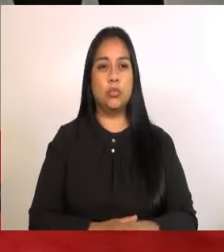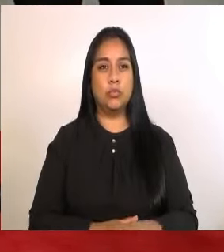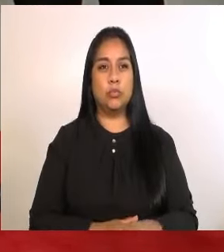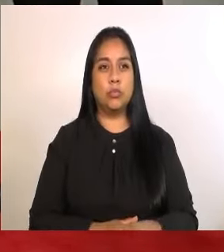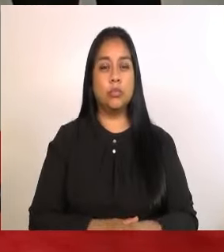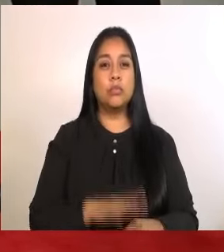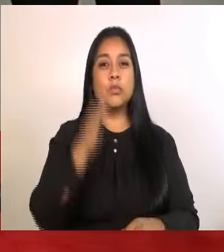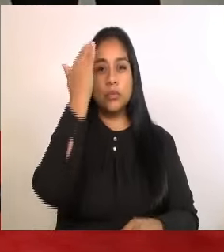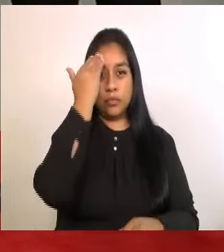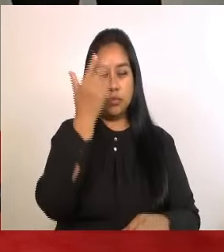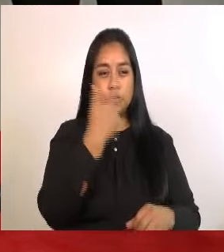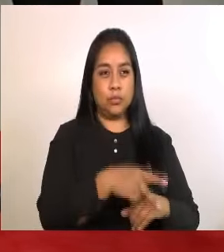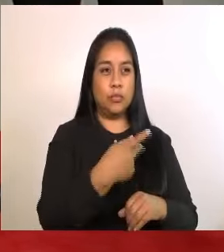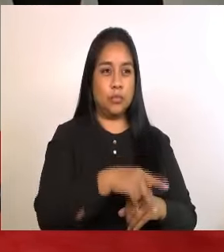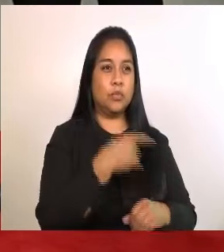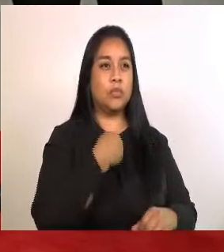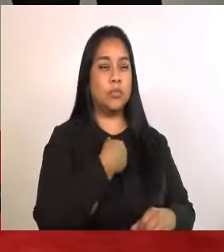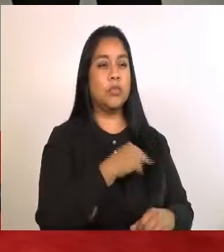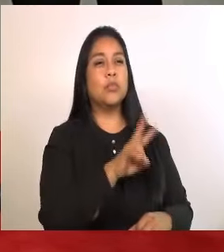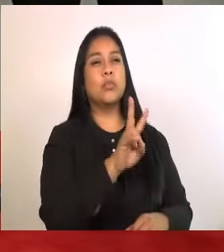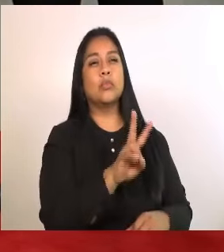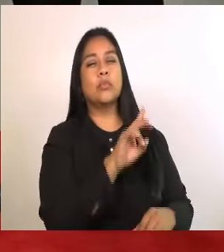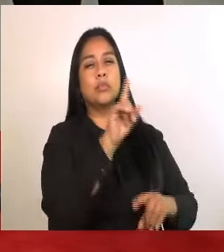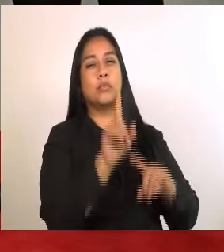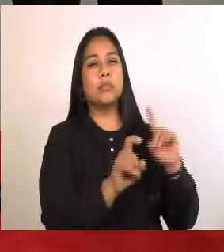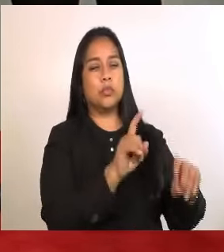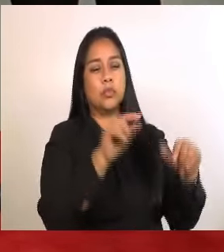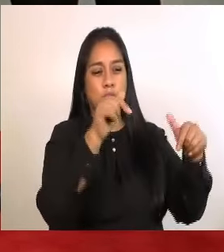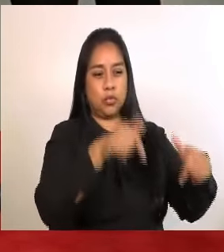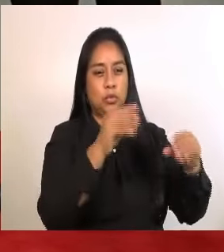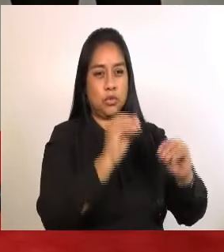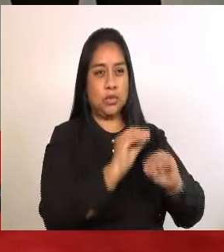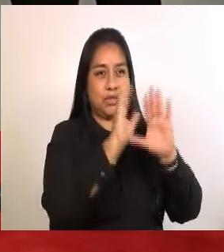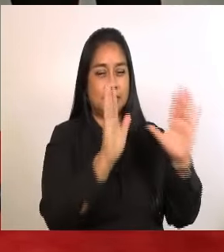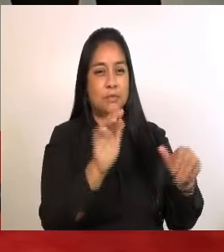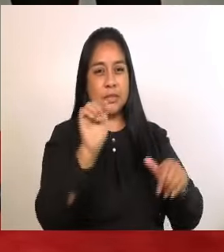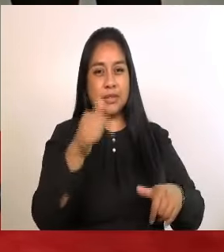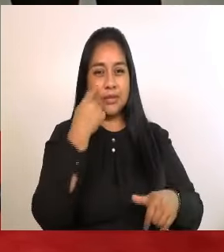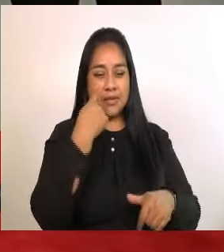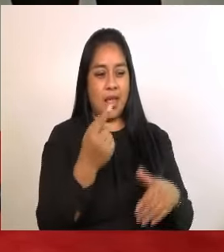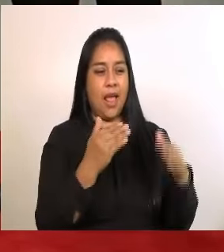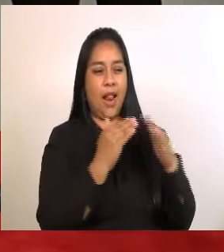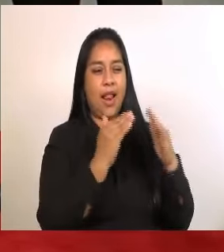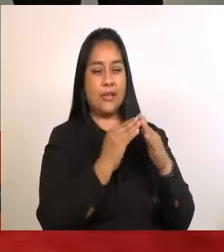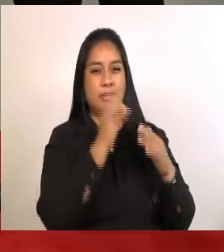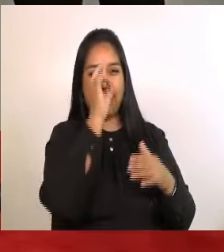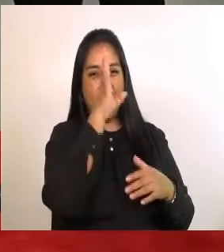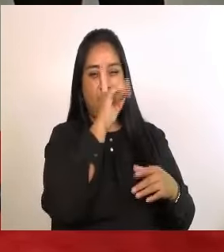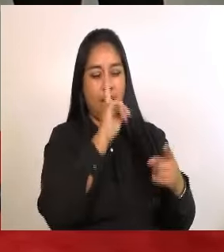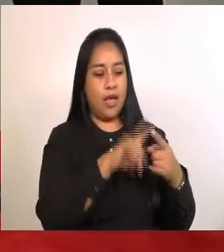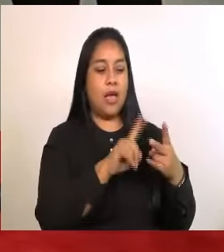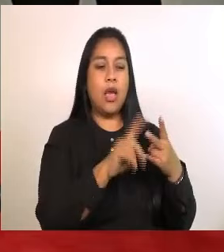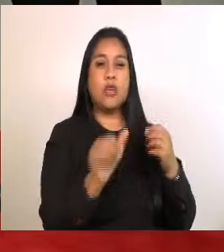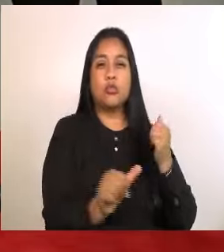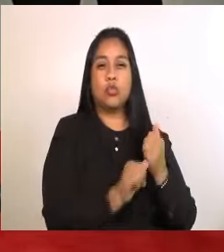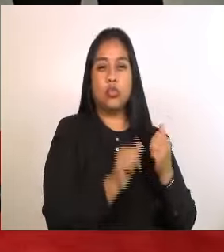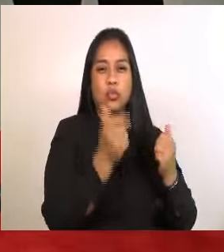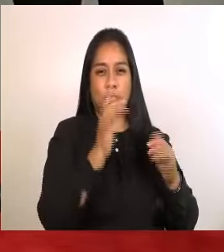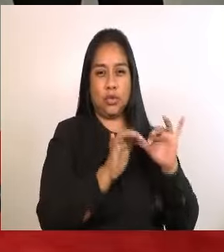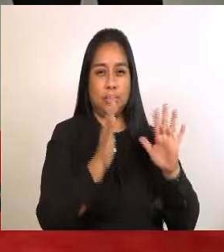Buenas tardes, muchas gracias. Tengo dos preguntas. Esta mañana la Casa Blanca y ahora el subsecretario